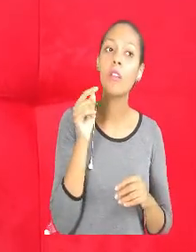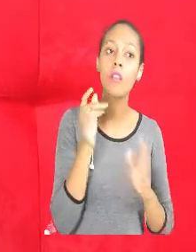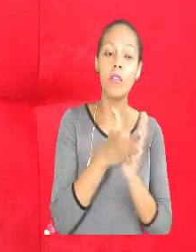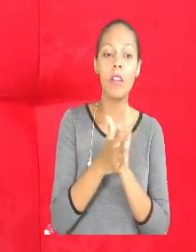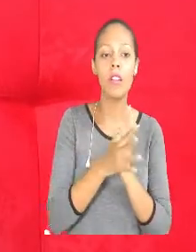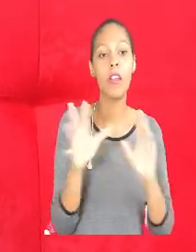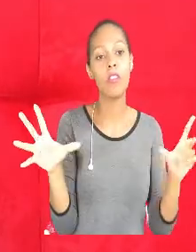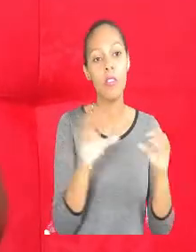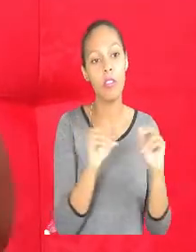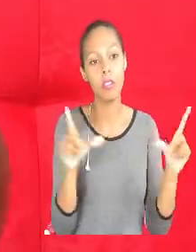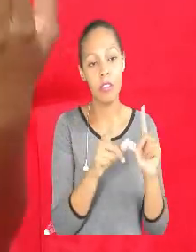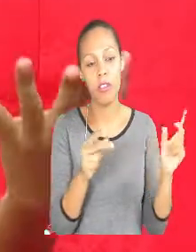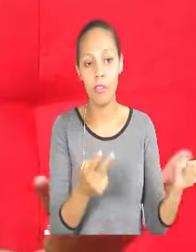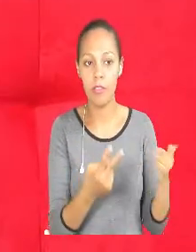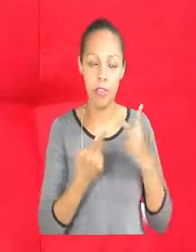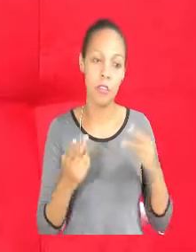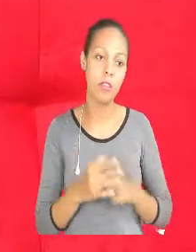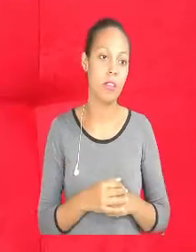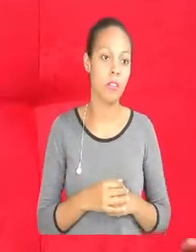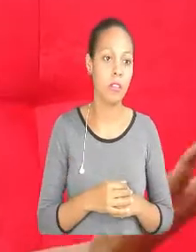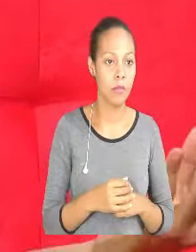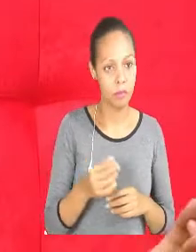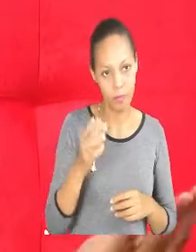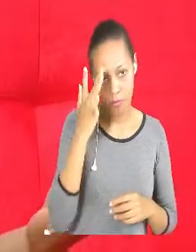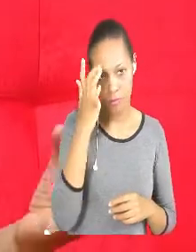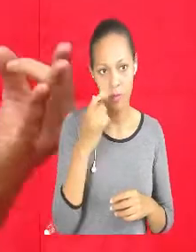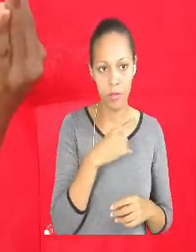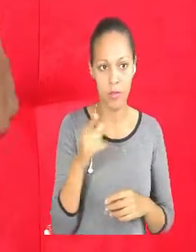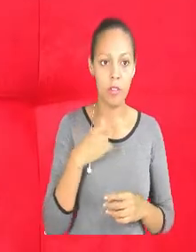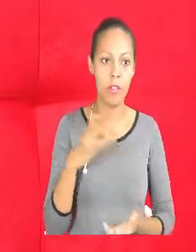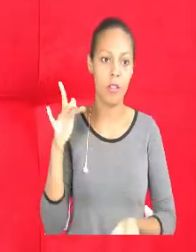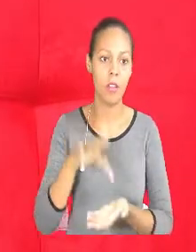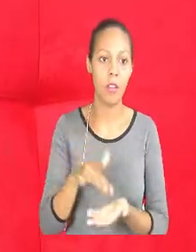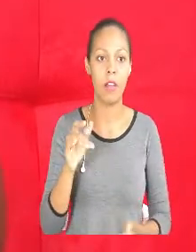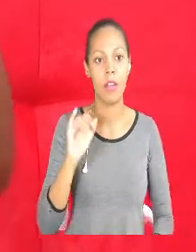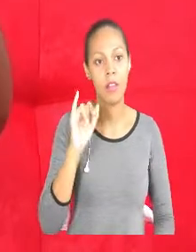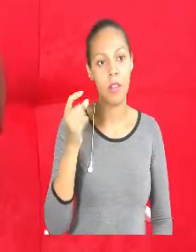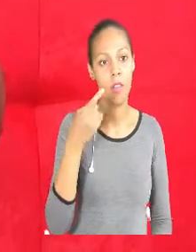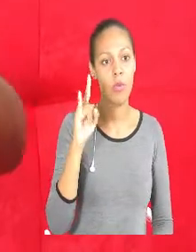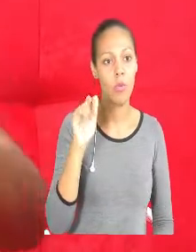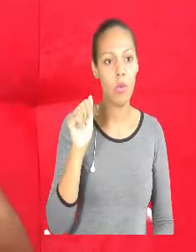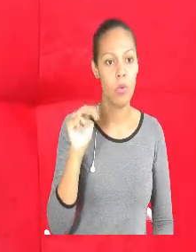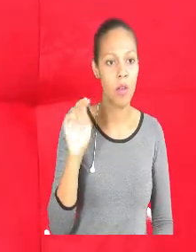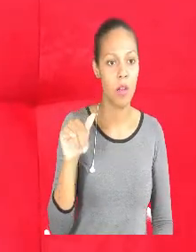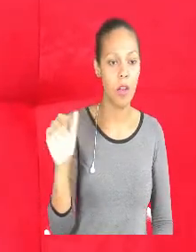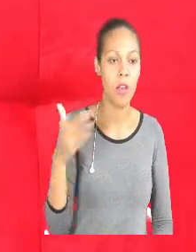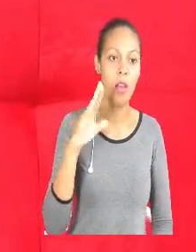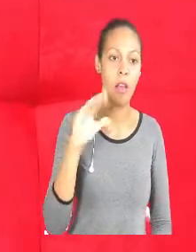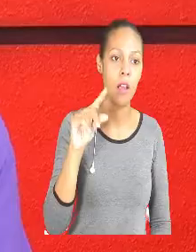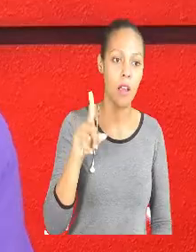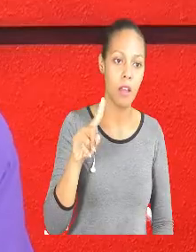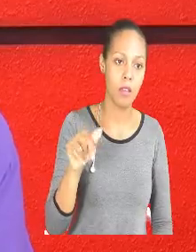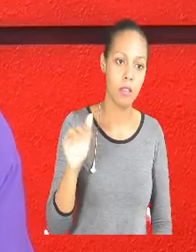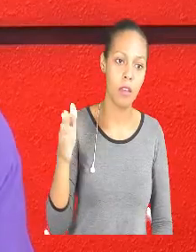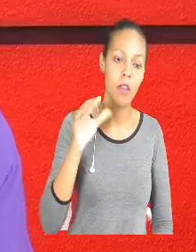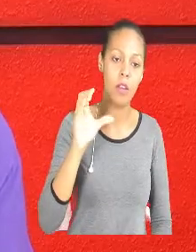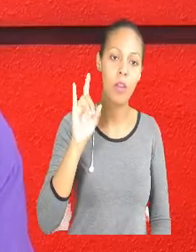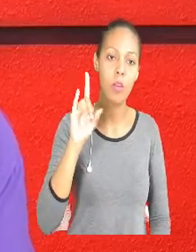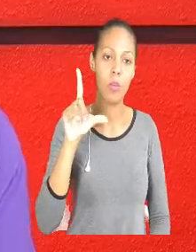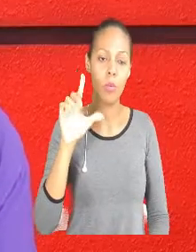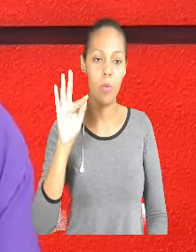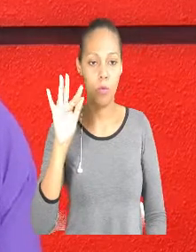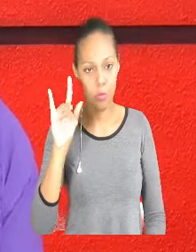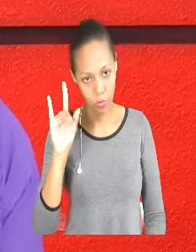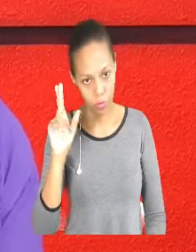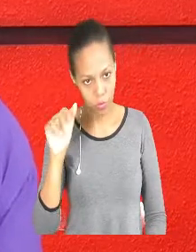televidentes, les digas por qué ir a Mapu, a la Iguana Casa Cultural, que tú misma les hagas la invitación a ellos. Bueno,